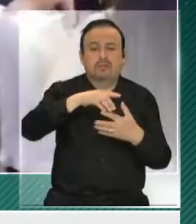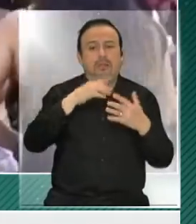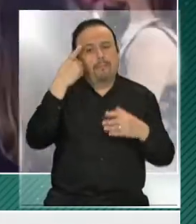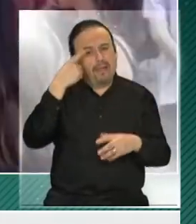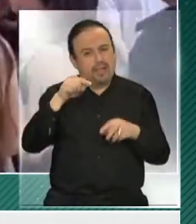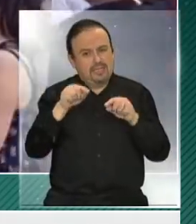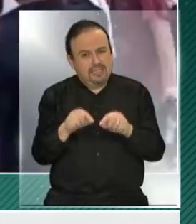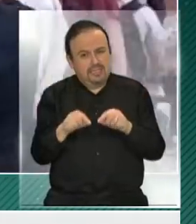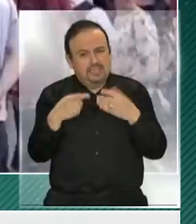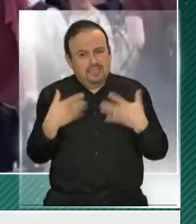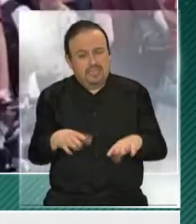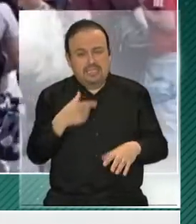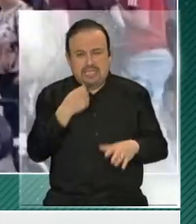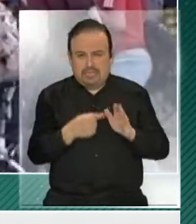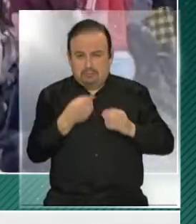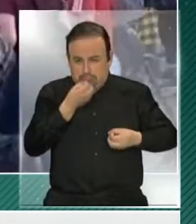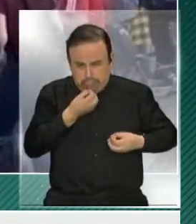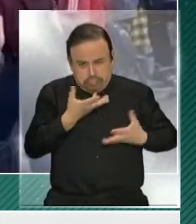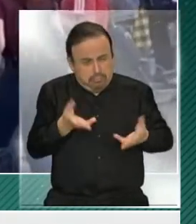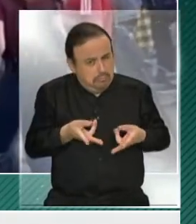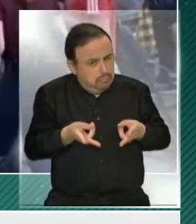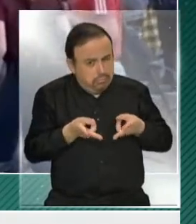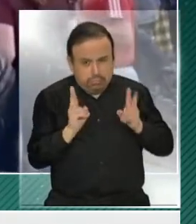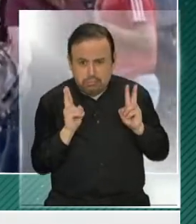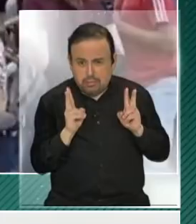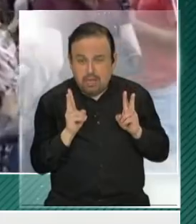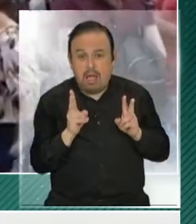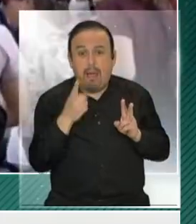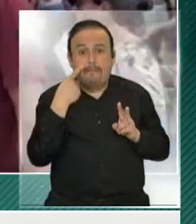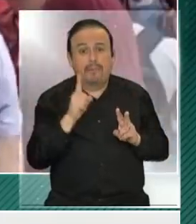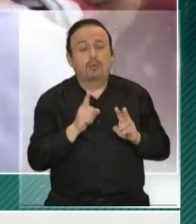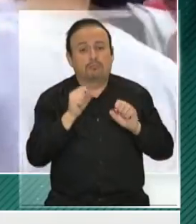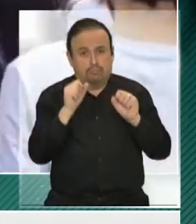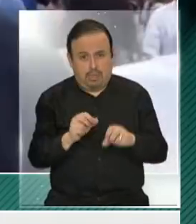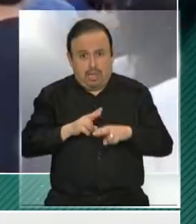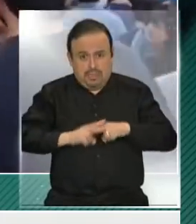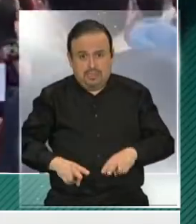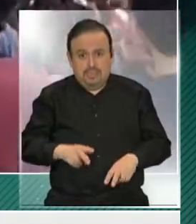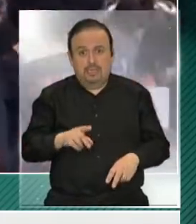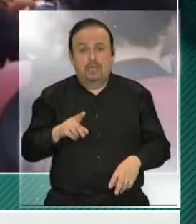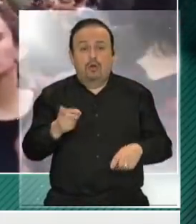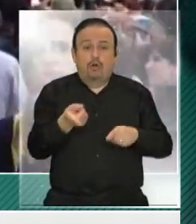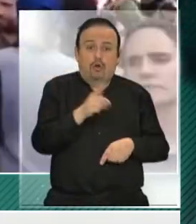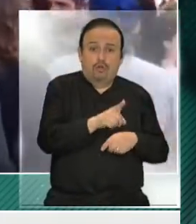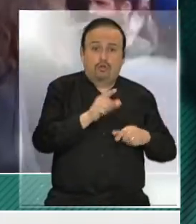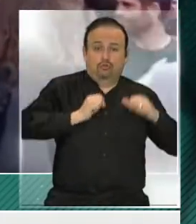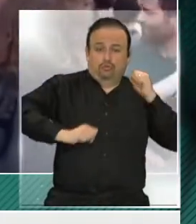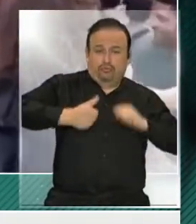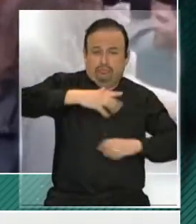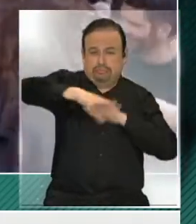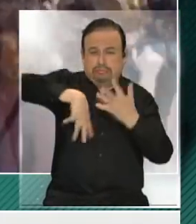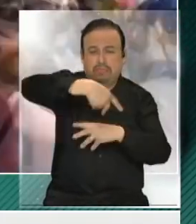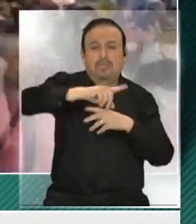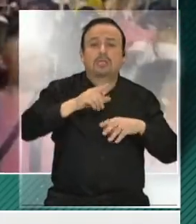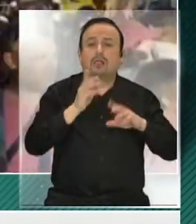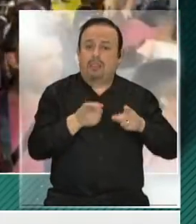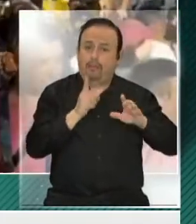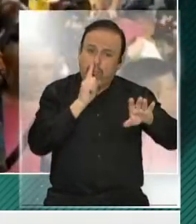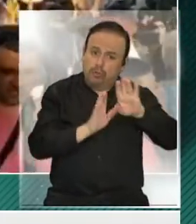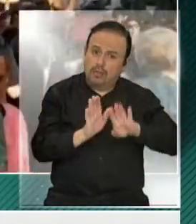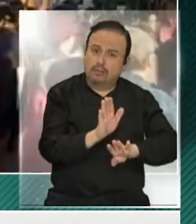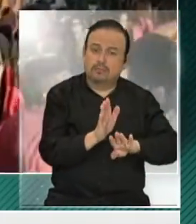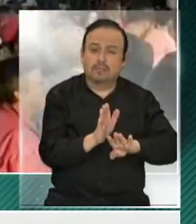aquellos que se quieren manifestar legítimamente lo puedan hacer y aquellos que sufren el vandalismo estén protegidos